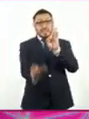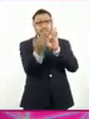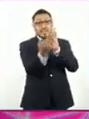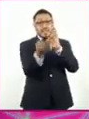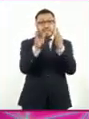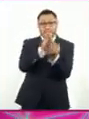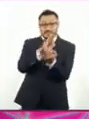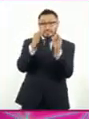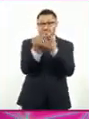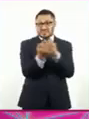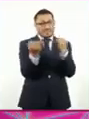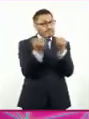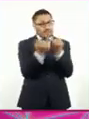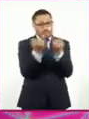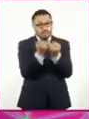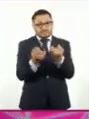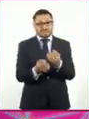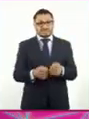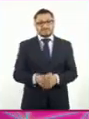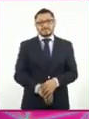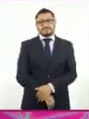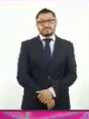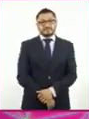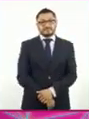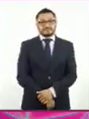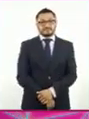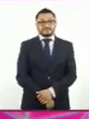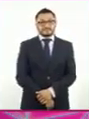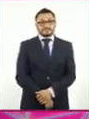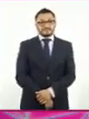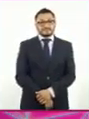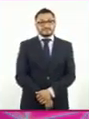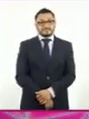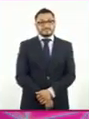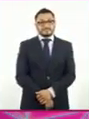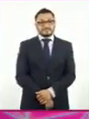la última página de nuestra libreta.